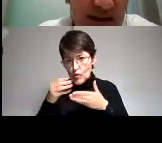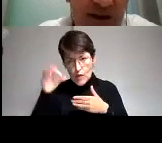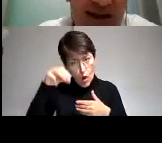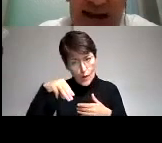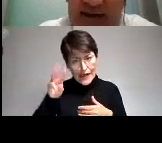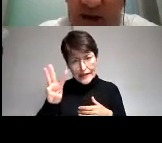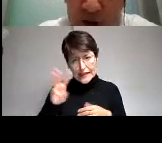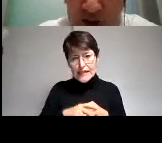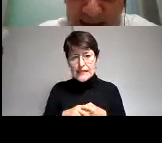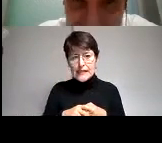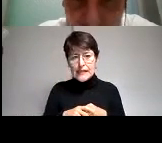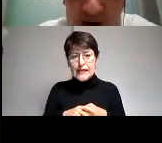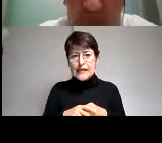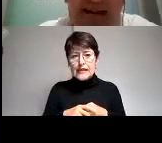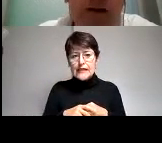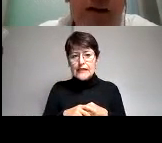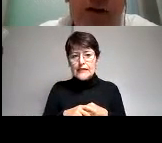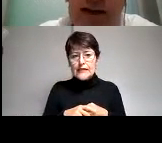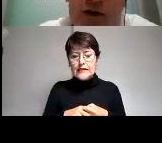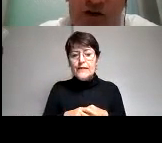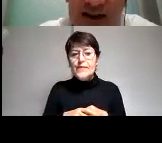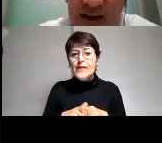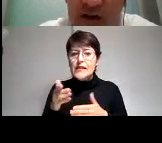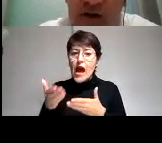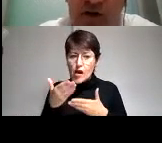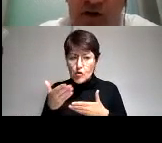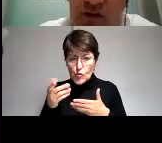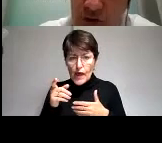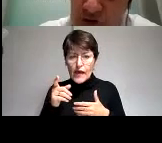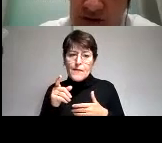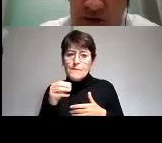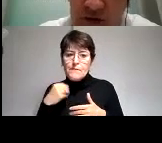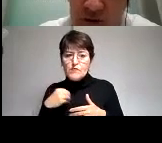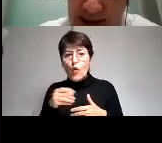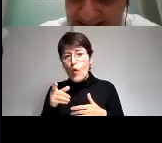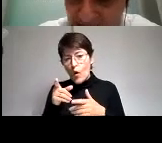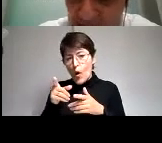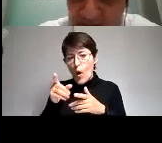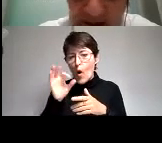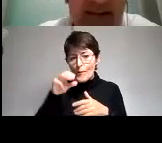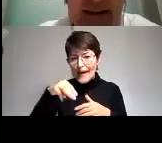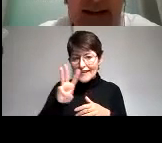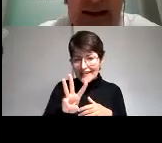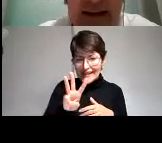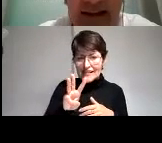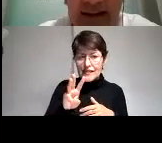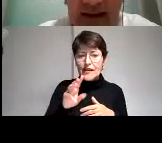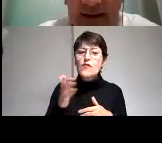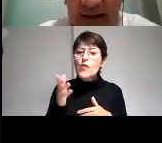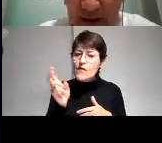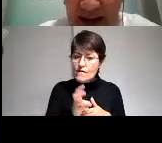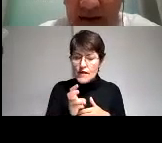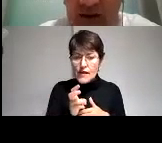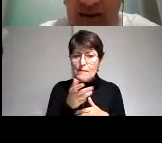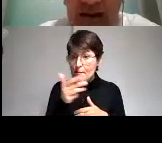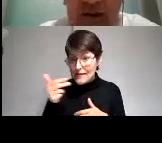un alto contenido en ácido eicosapentanoico y docosahexanoico, que son los dos ácidos grasos omega 3 procedentes